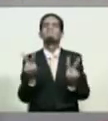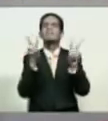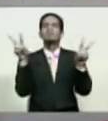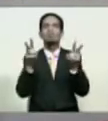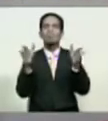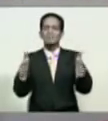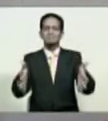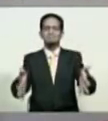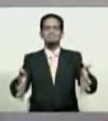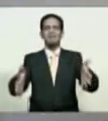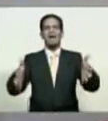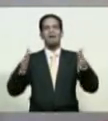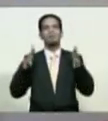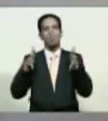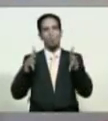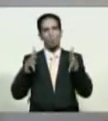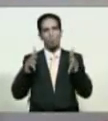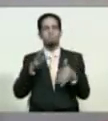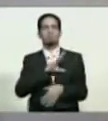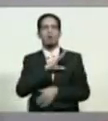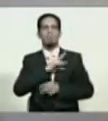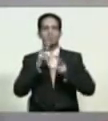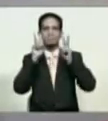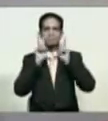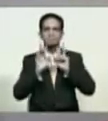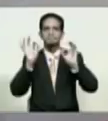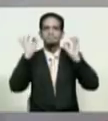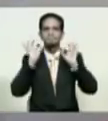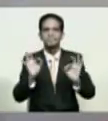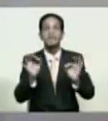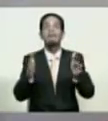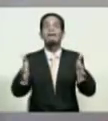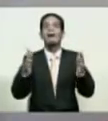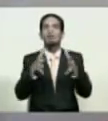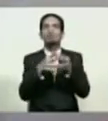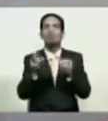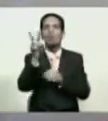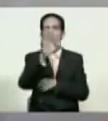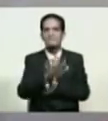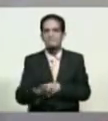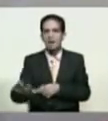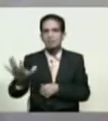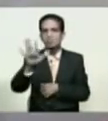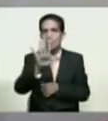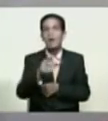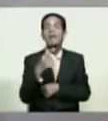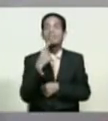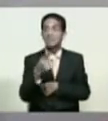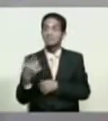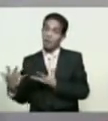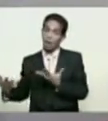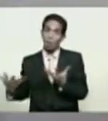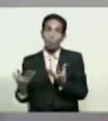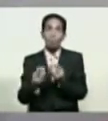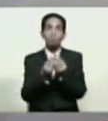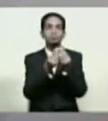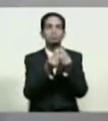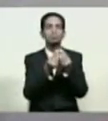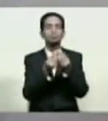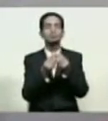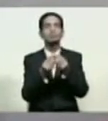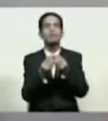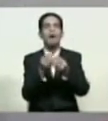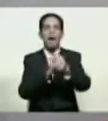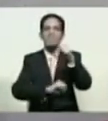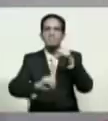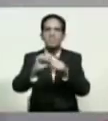el presidente y es una victoria que se ganó todo el pueblo de Venezuela que dijo, juntos, vamos todos y todas a